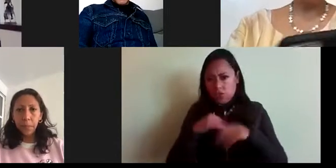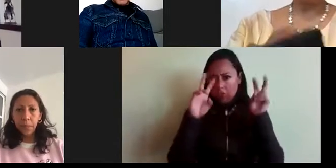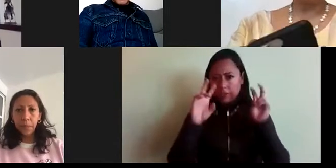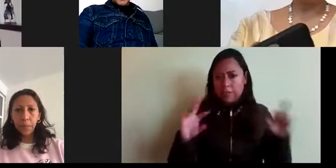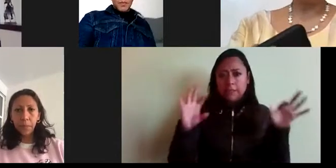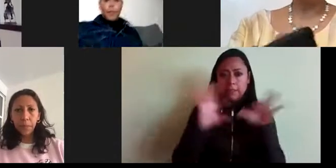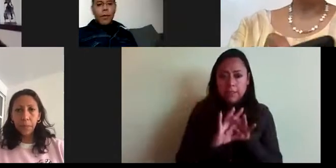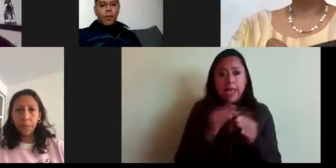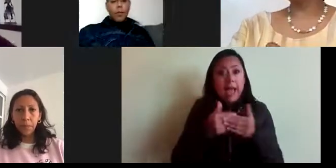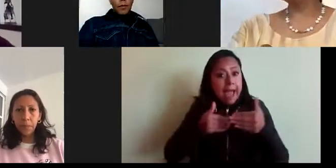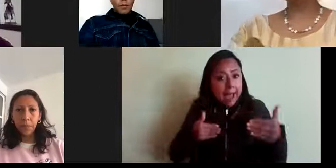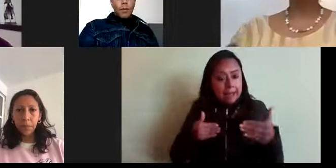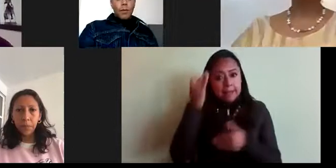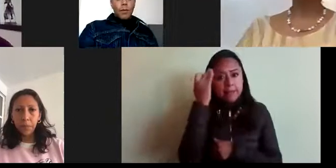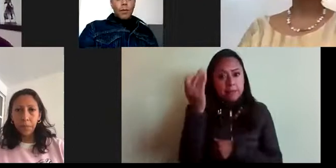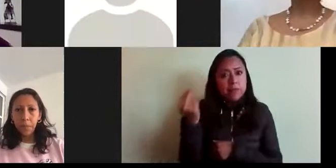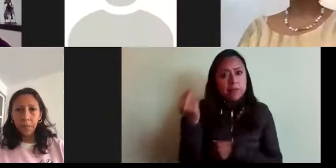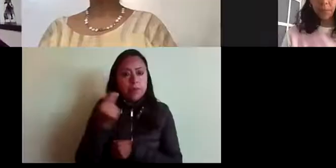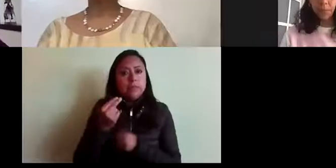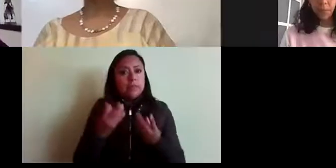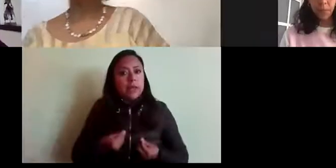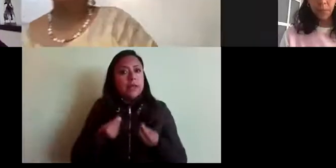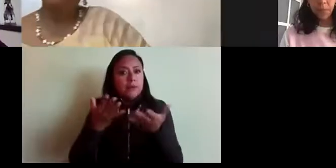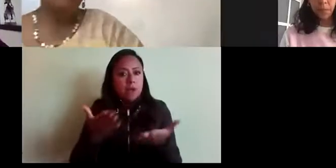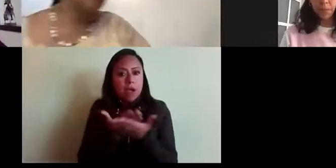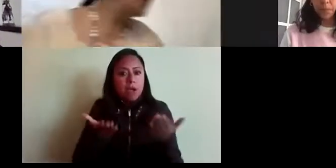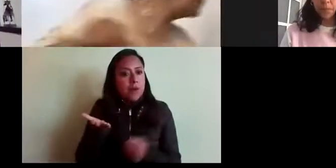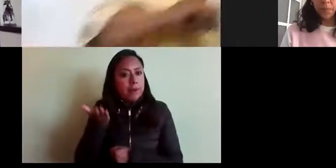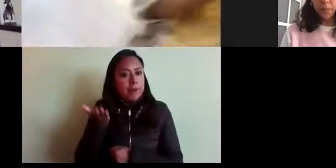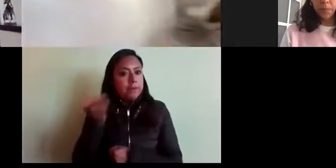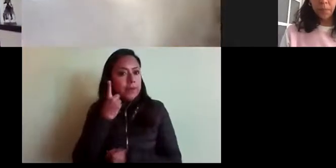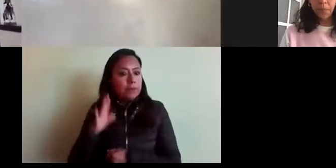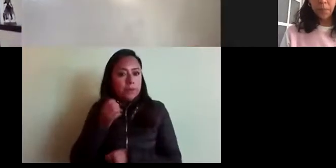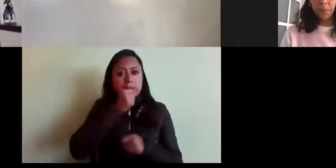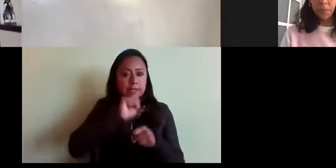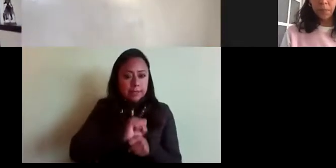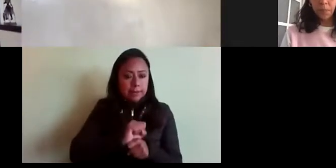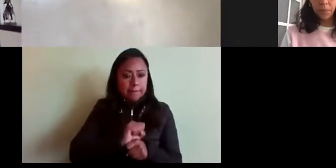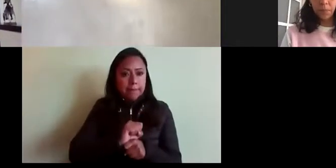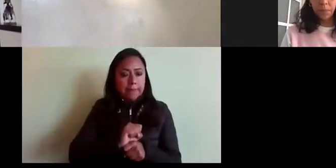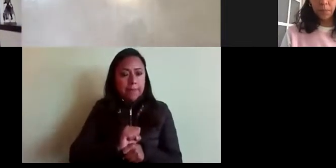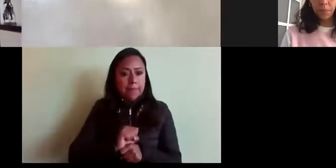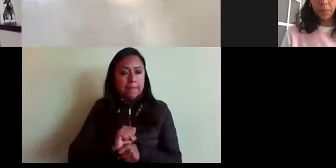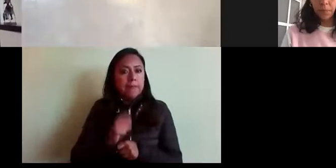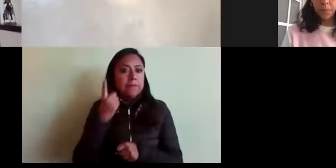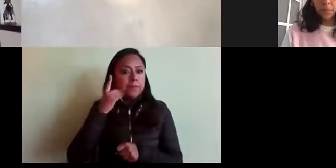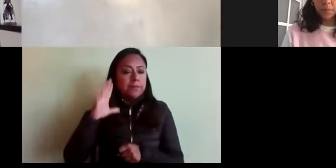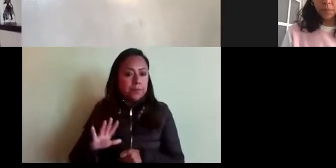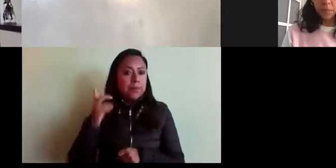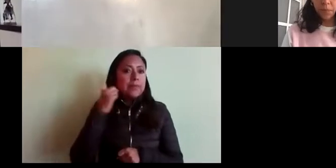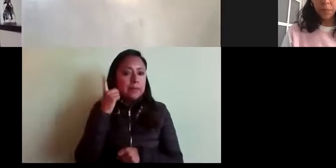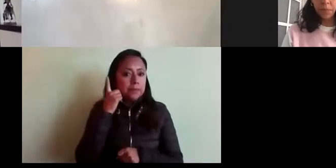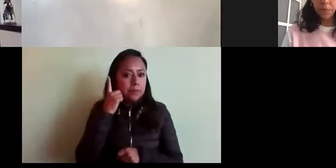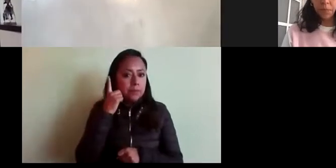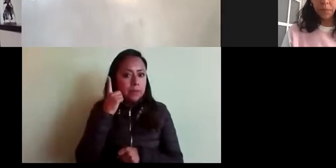fueron distribuidos con la debida antelación, solicito a la diputada secretaria someta a las diputadas y diputados